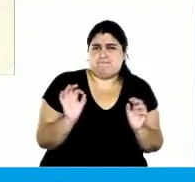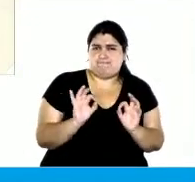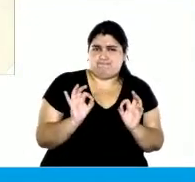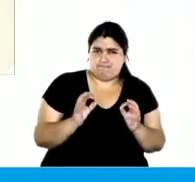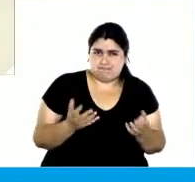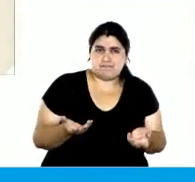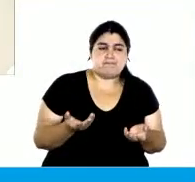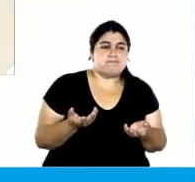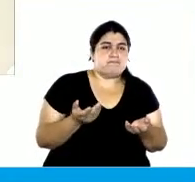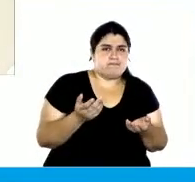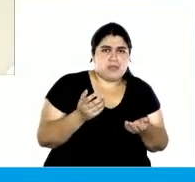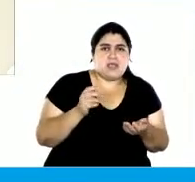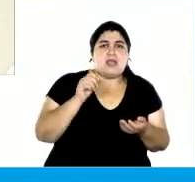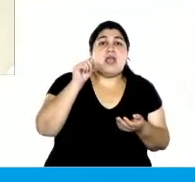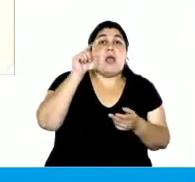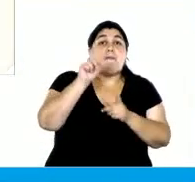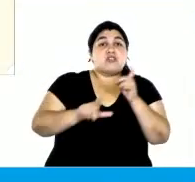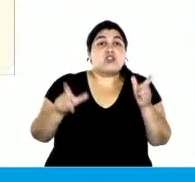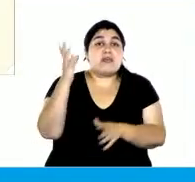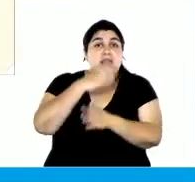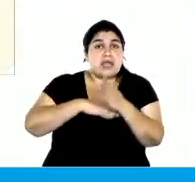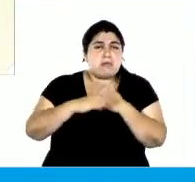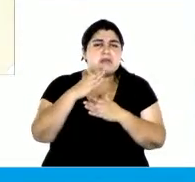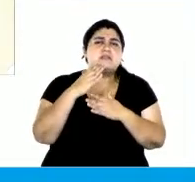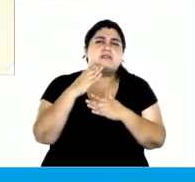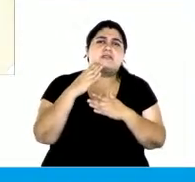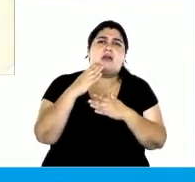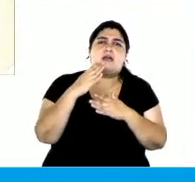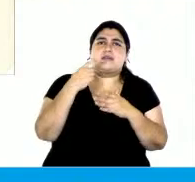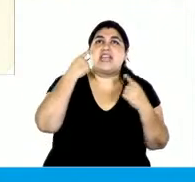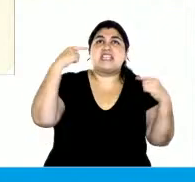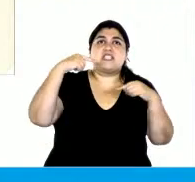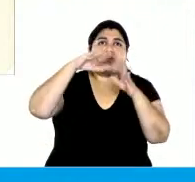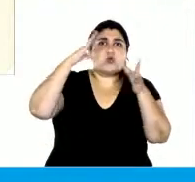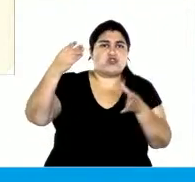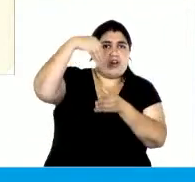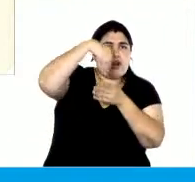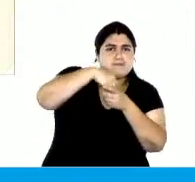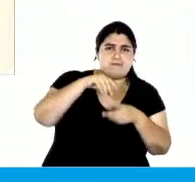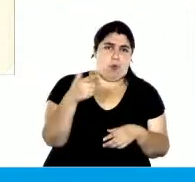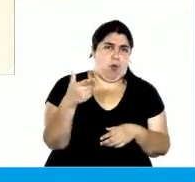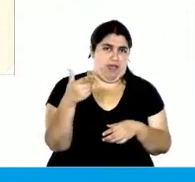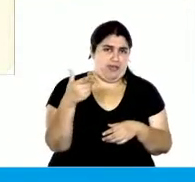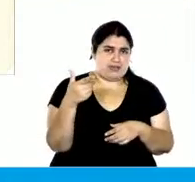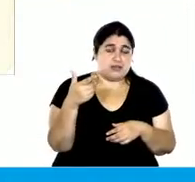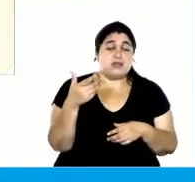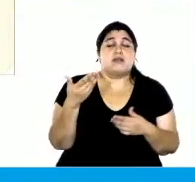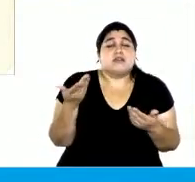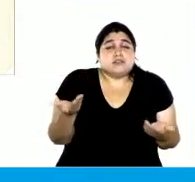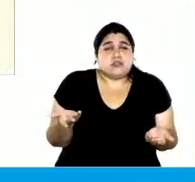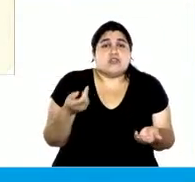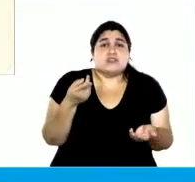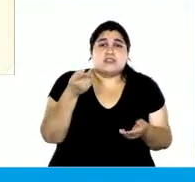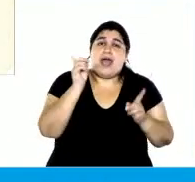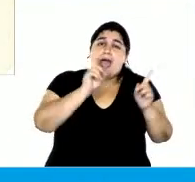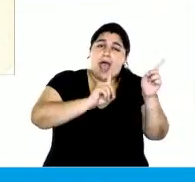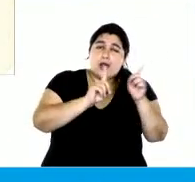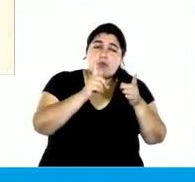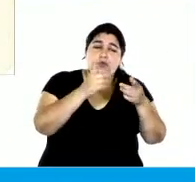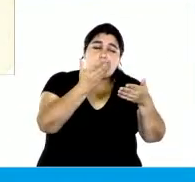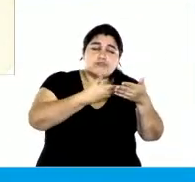Hay personas con discapacidad que no están en estas instituciones. Entonces, muchas personas, e incluso algunos